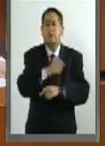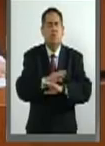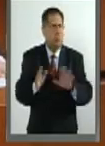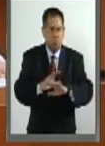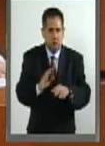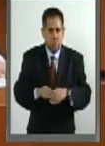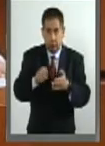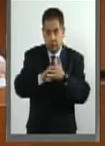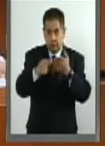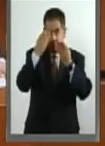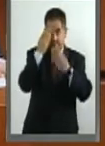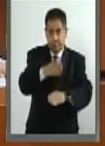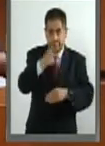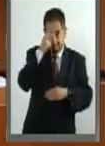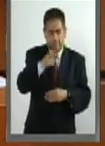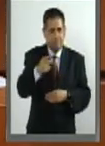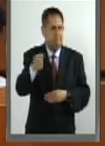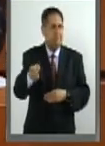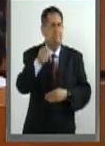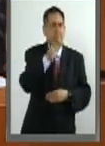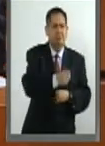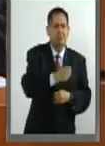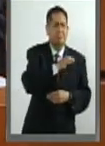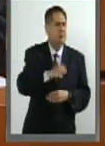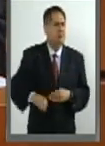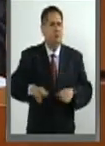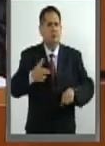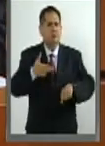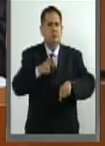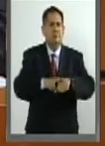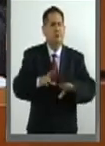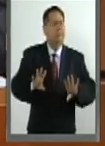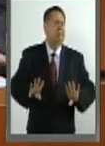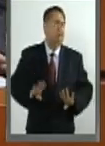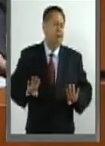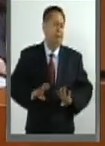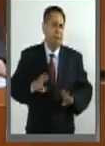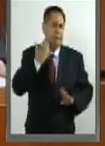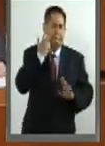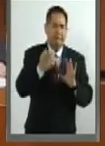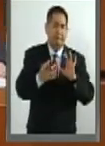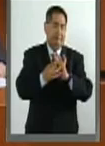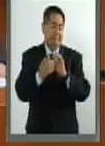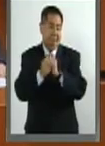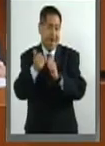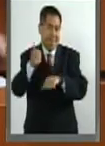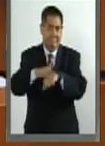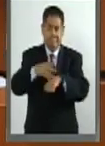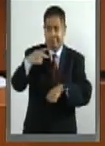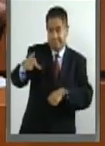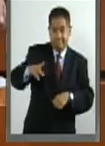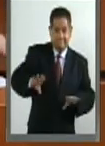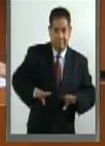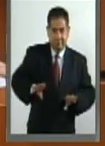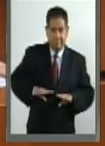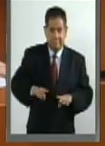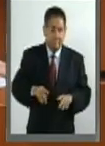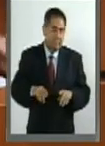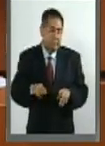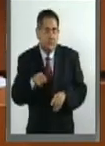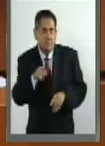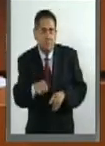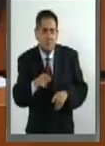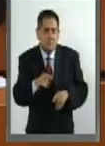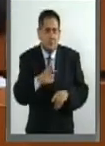el Banco de México se envíe un candidato a gobernador a modo de la actual administración y que pervierta el fin,